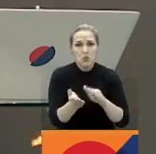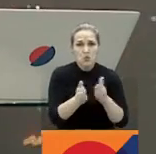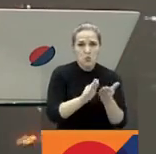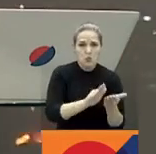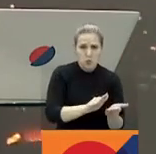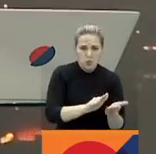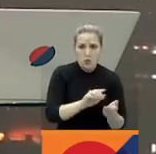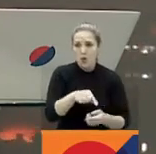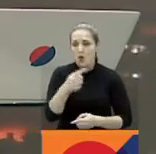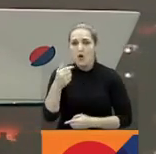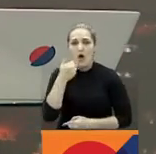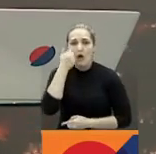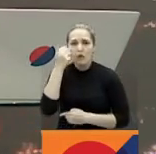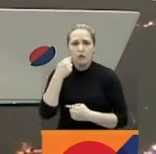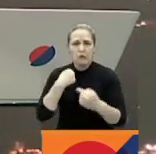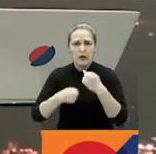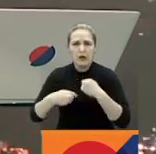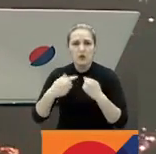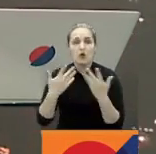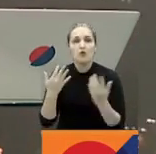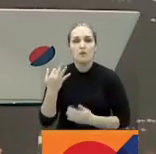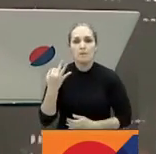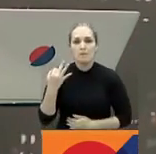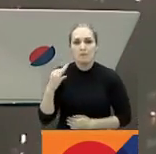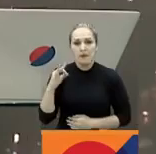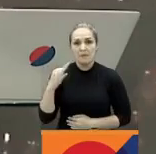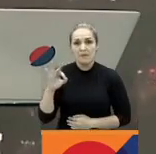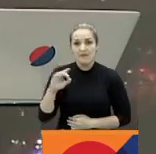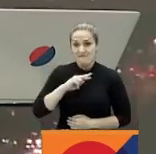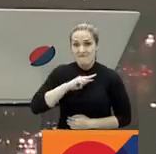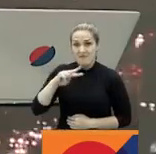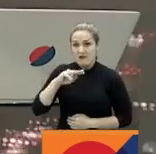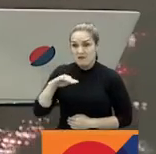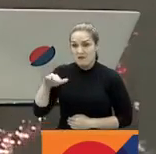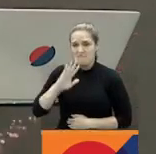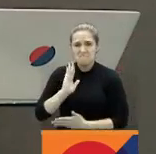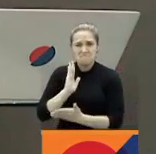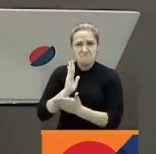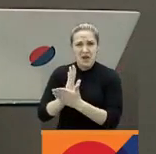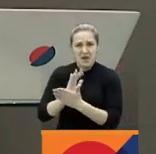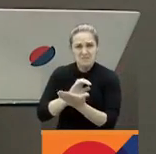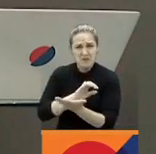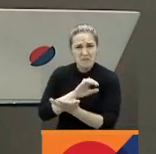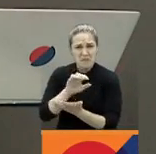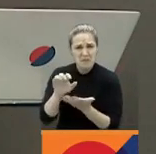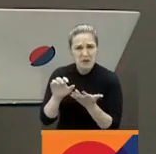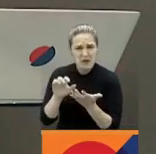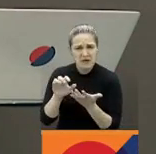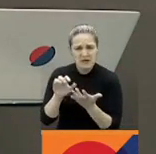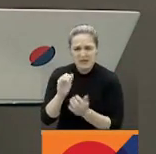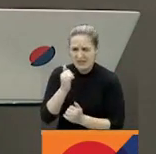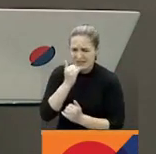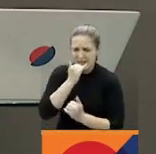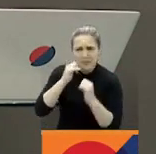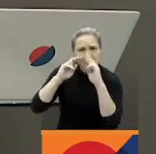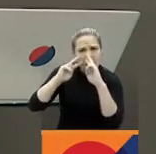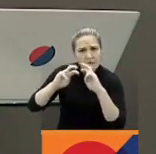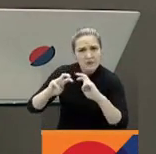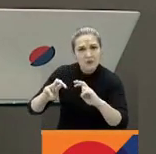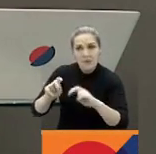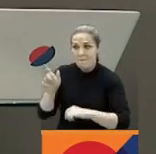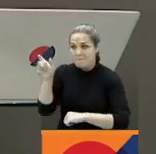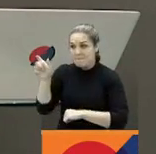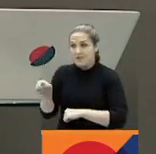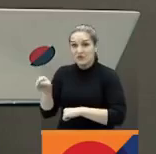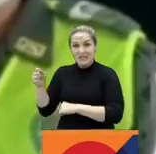de Palmira, Valle del Cauca. Las autoridades adelantan las investigaciones para establecer lo sucedido. El agresor fue